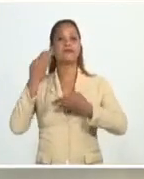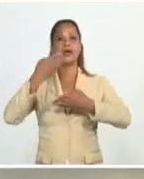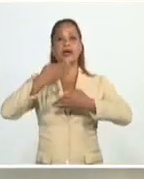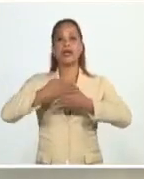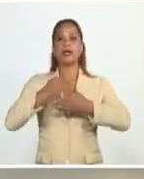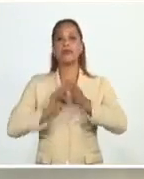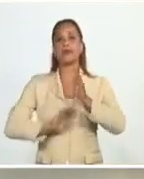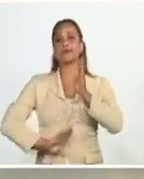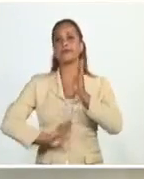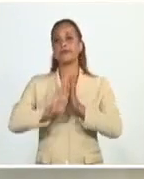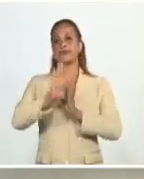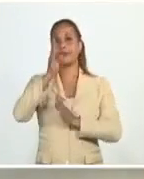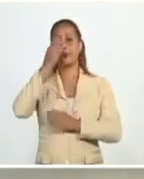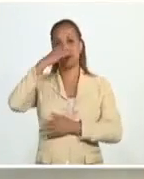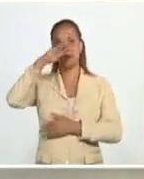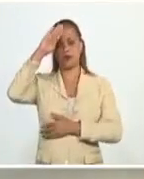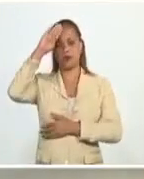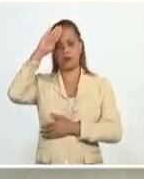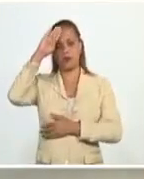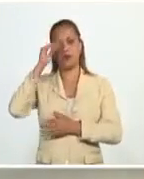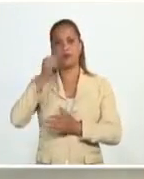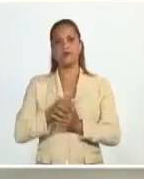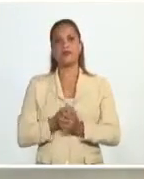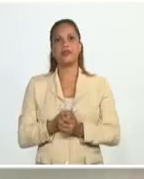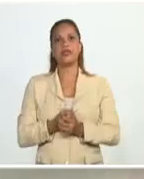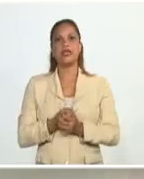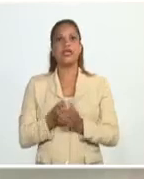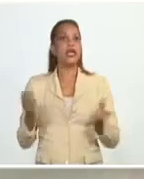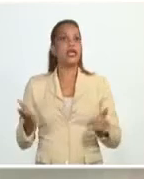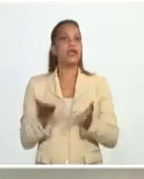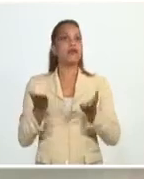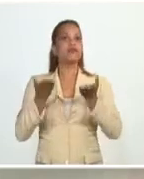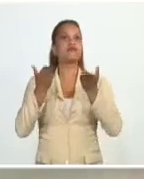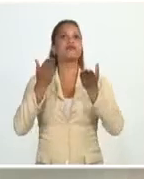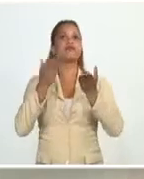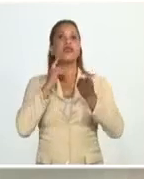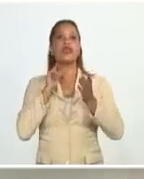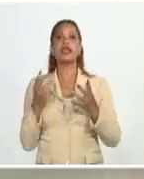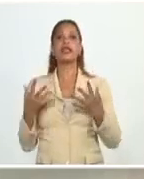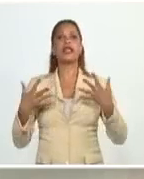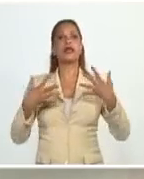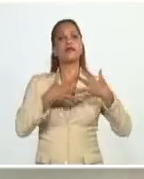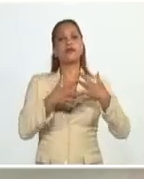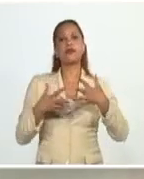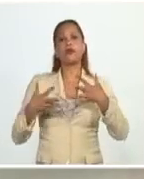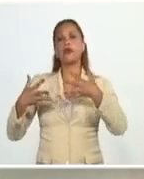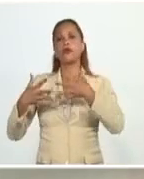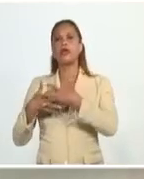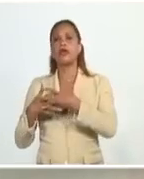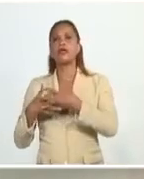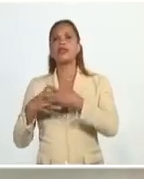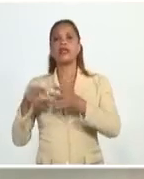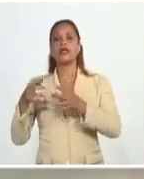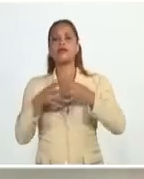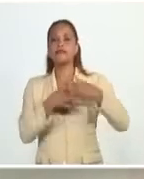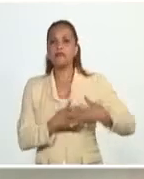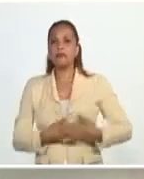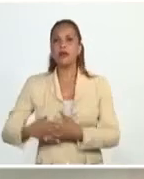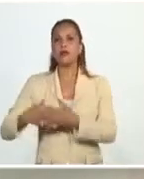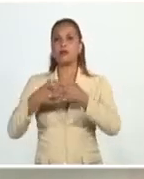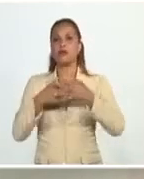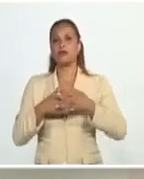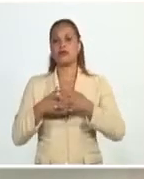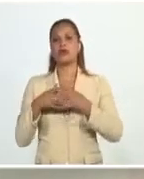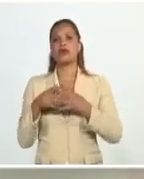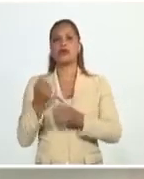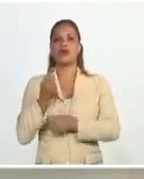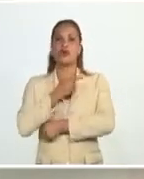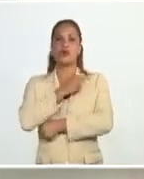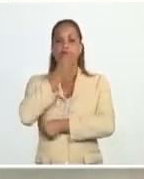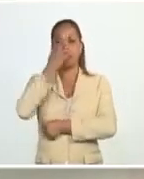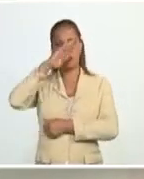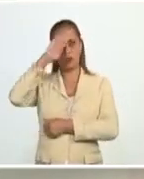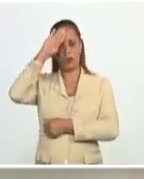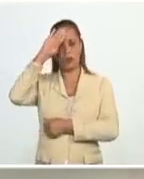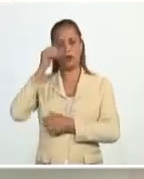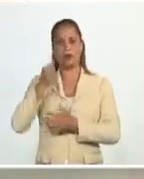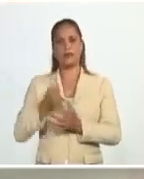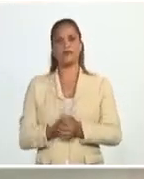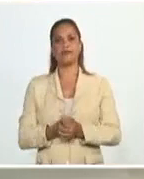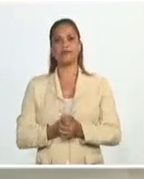desarrollo de la nación y el restablecimiento de las relaciones bilaterales entre los Estados Unidos y Cuba. Es nuestro